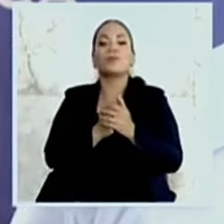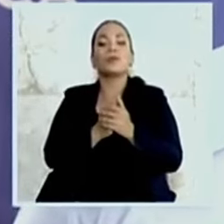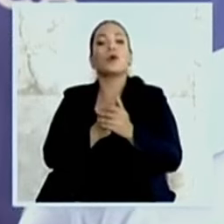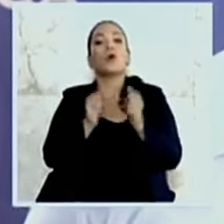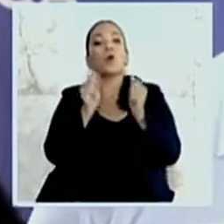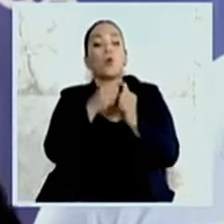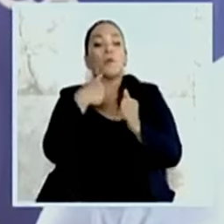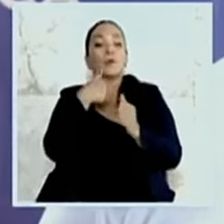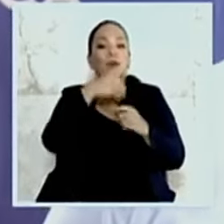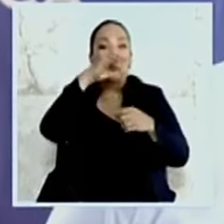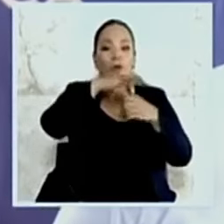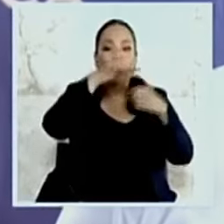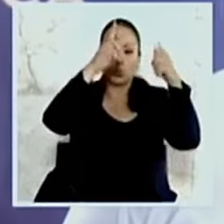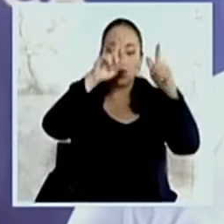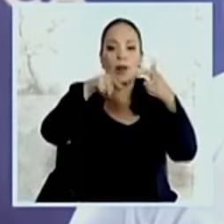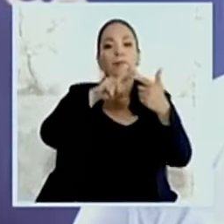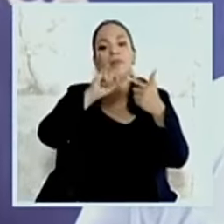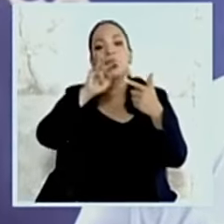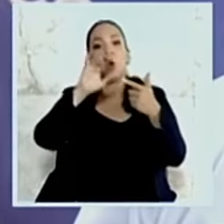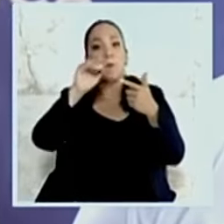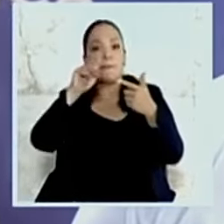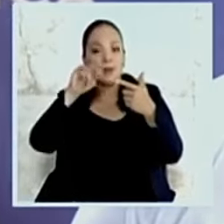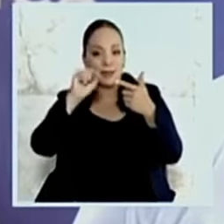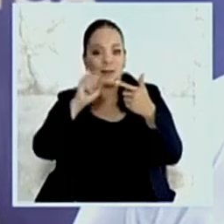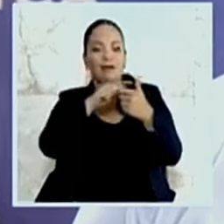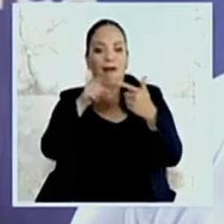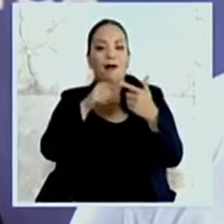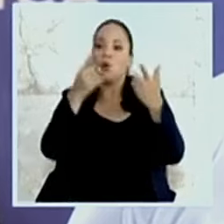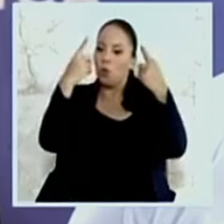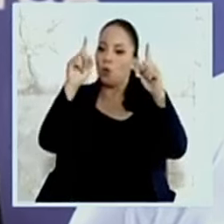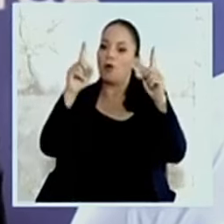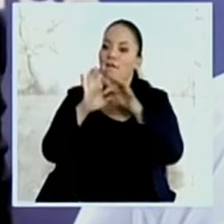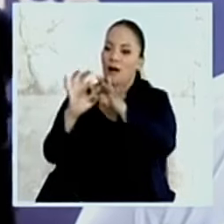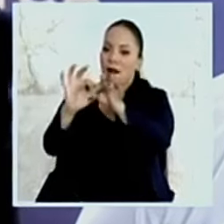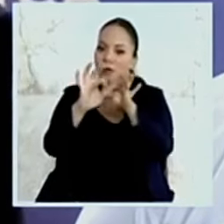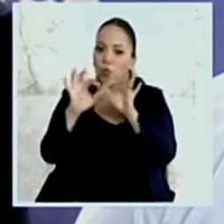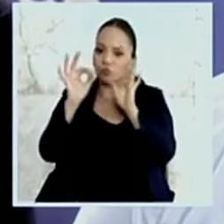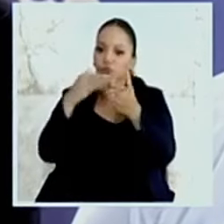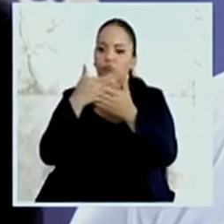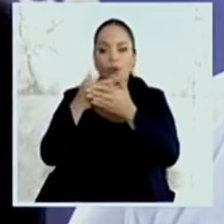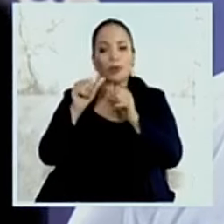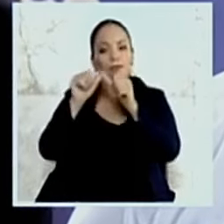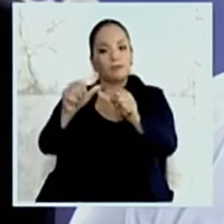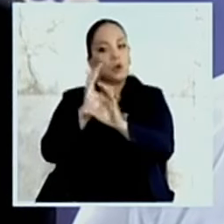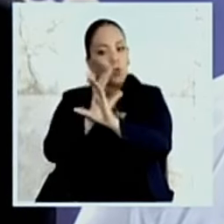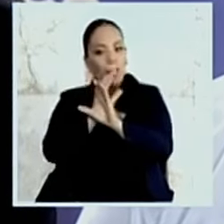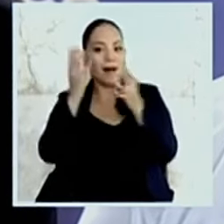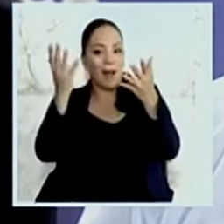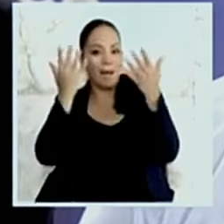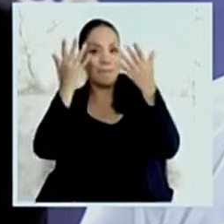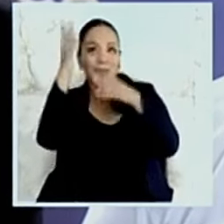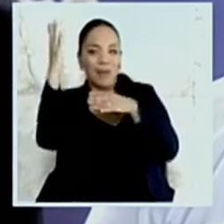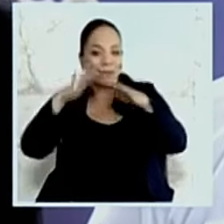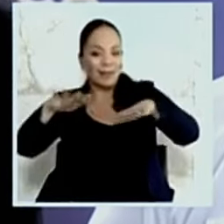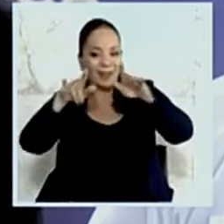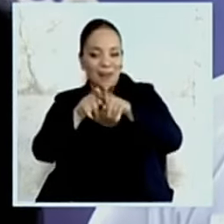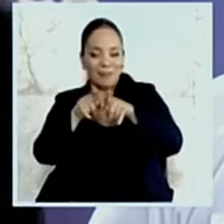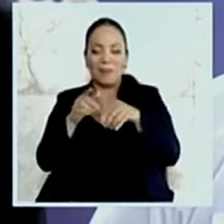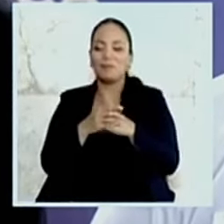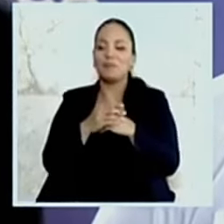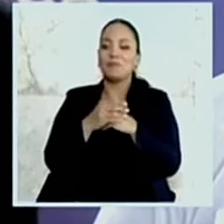gente trabajadora, seria y honesta, que lo que quiere es ganarse la vida, y a través del MINAE, de Incopesca y del Ministerio de